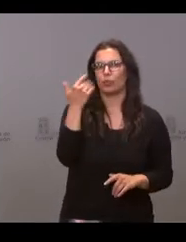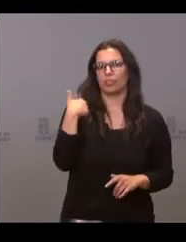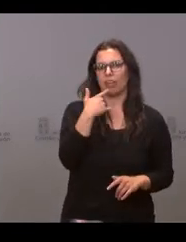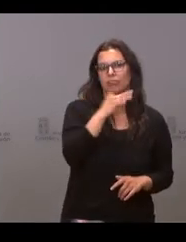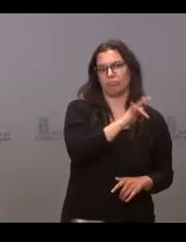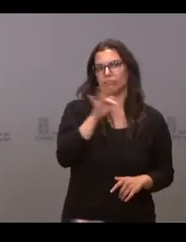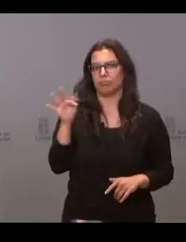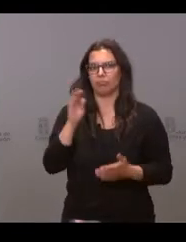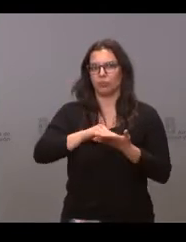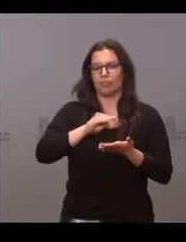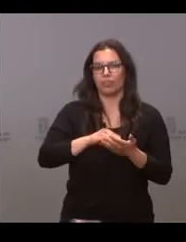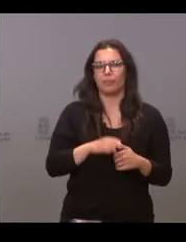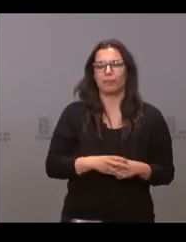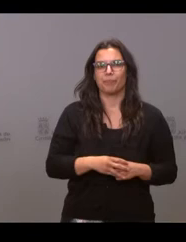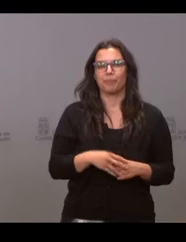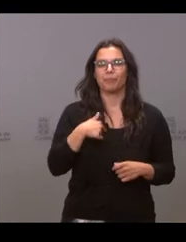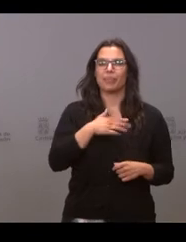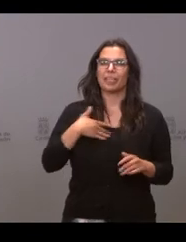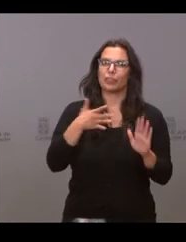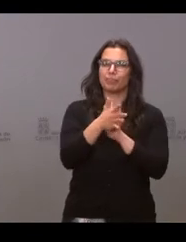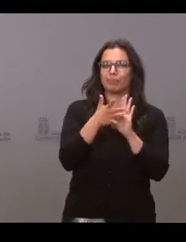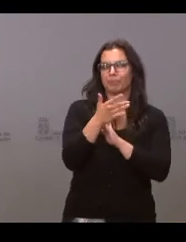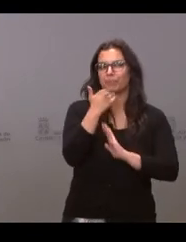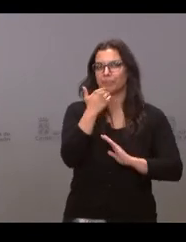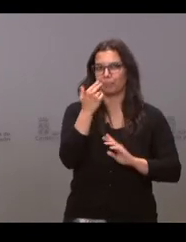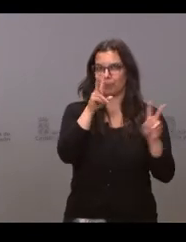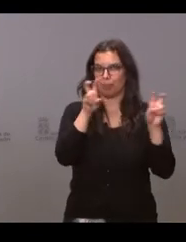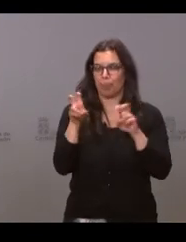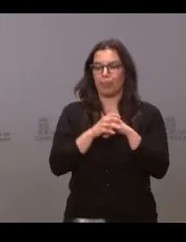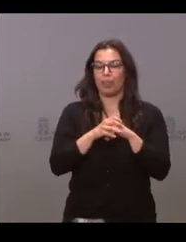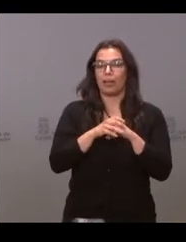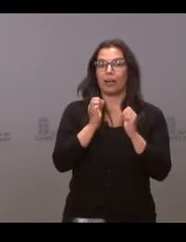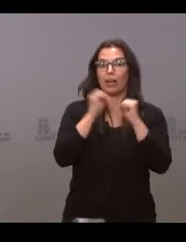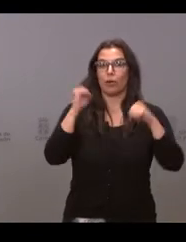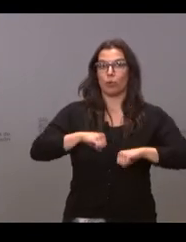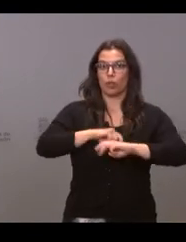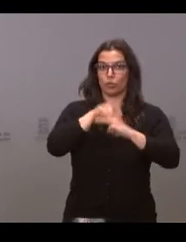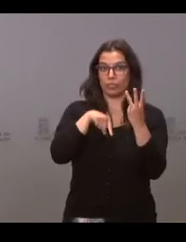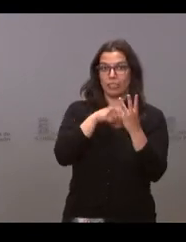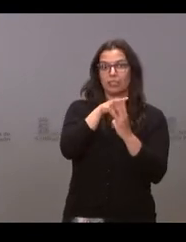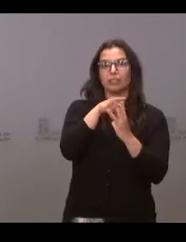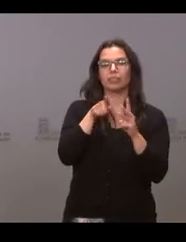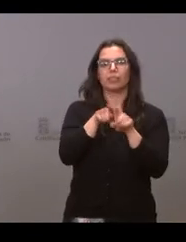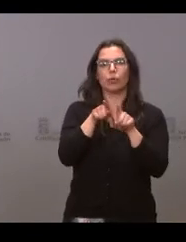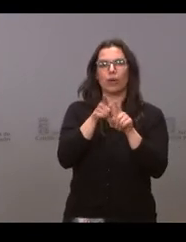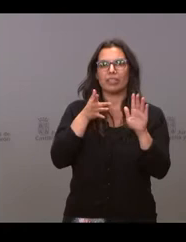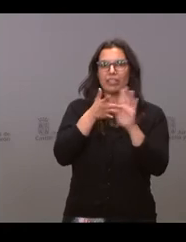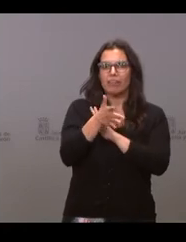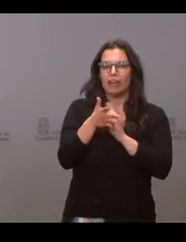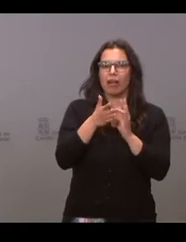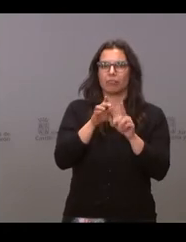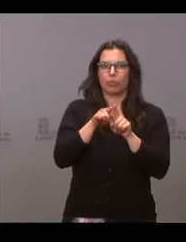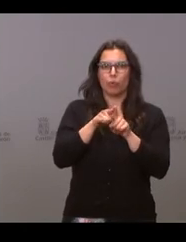ocasiones si voy a hacer algunas referencias estos tres acuerdos en primer lugar son tres carriles de autopista para la recuperación